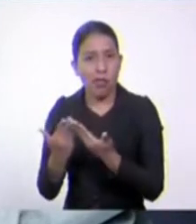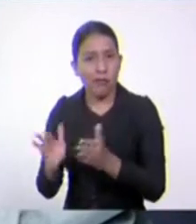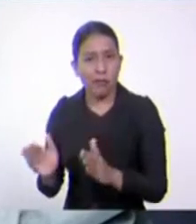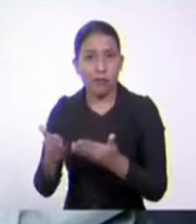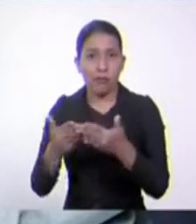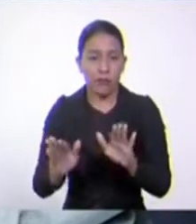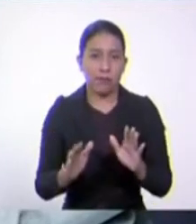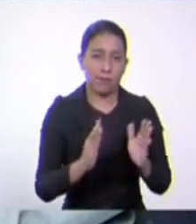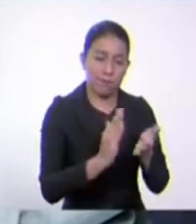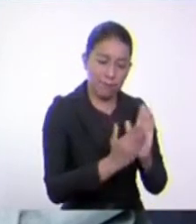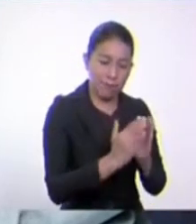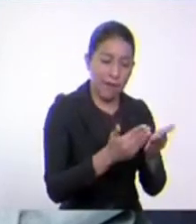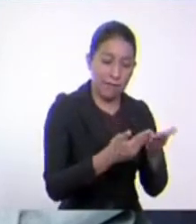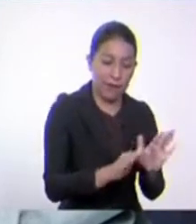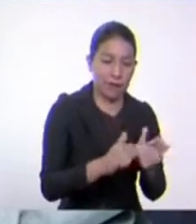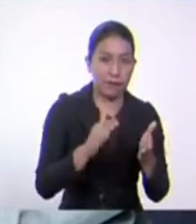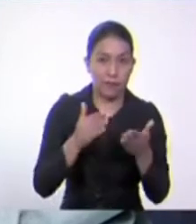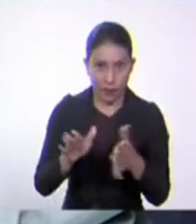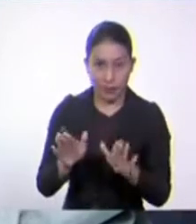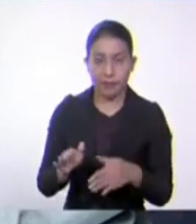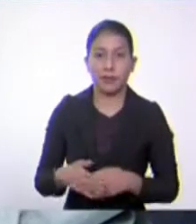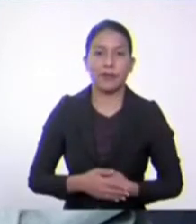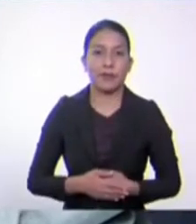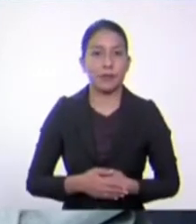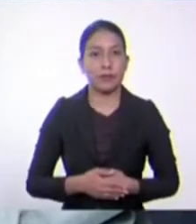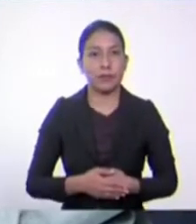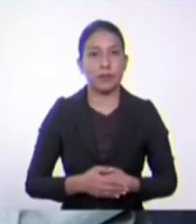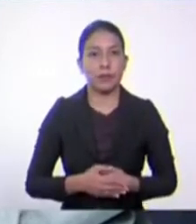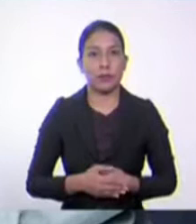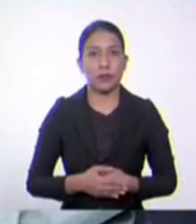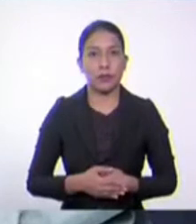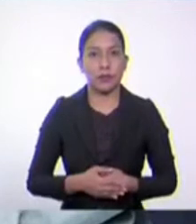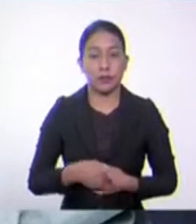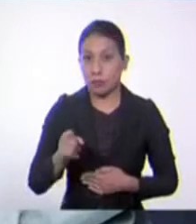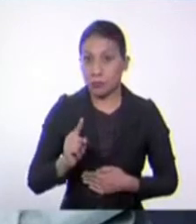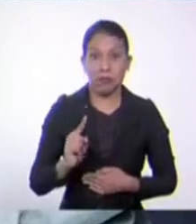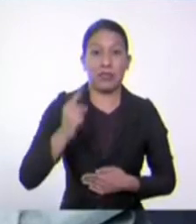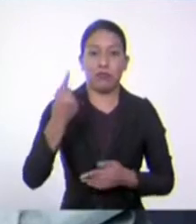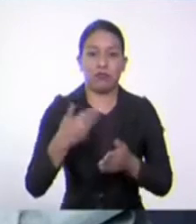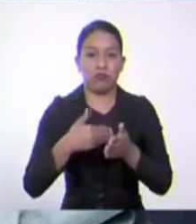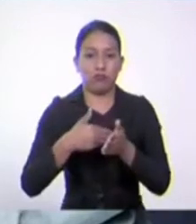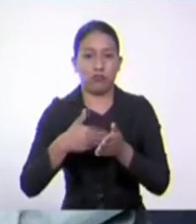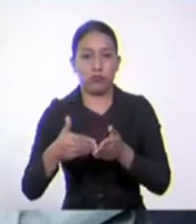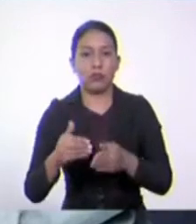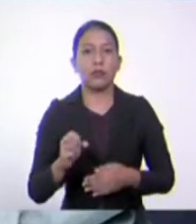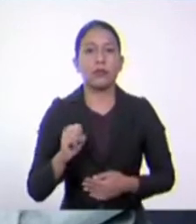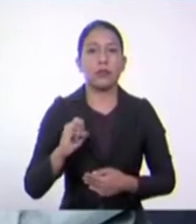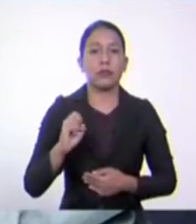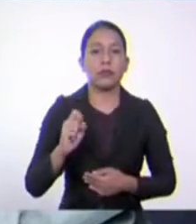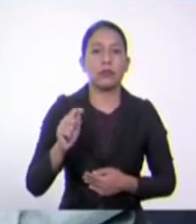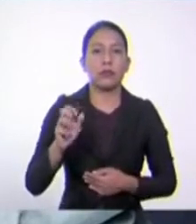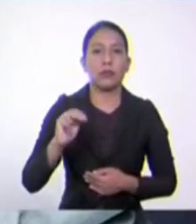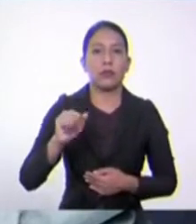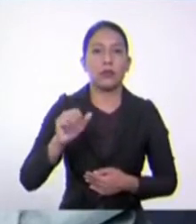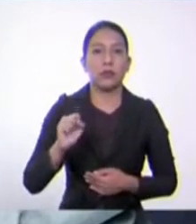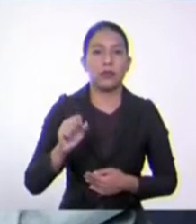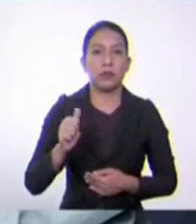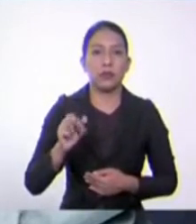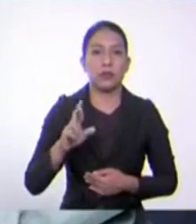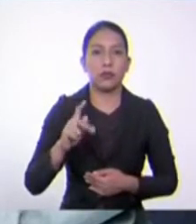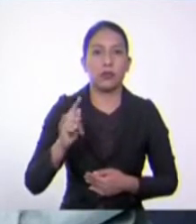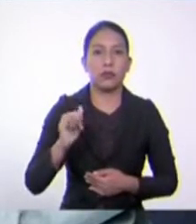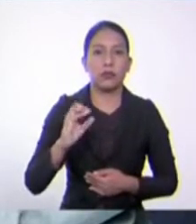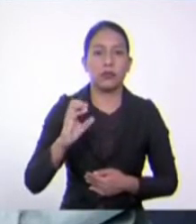entre diversos organismos de una forma arbitraria, dando origen a los sistemas artificiales de